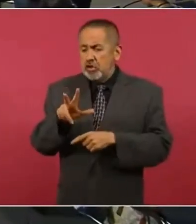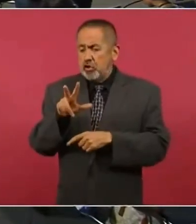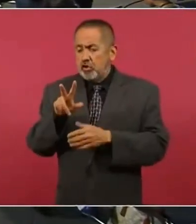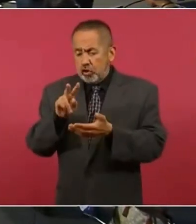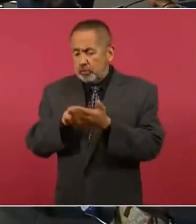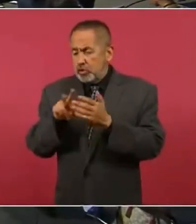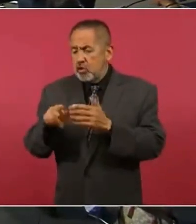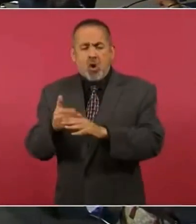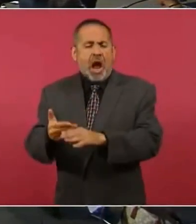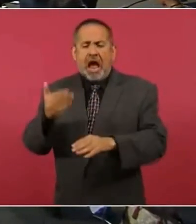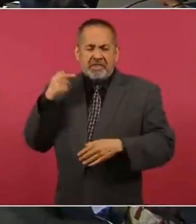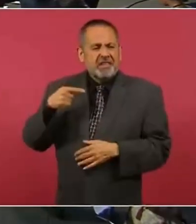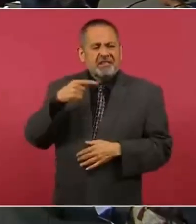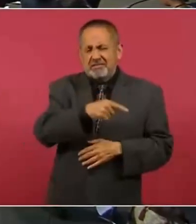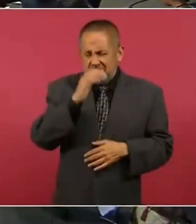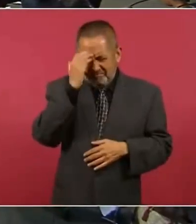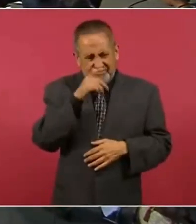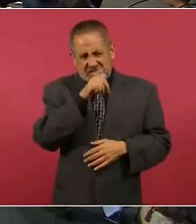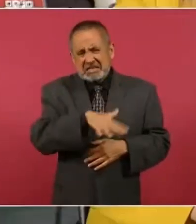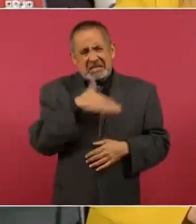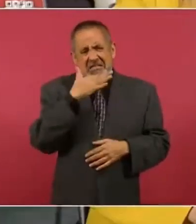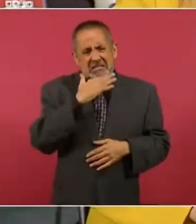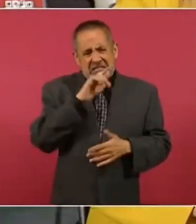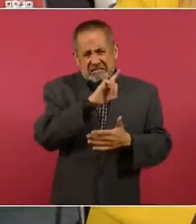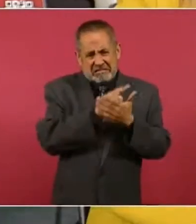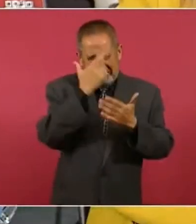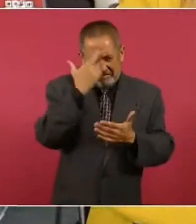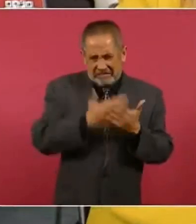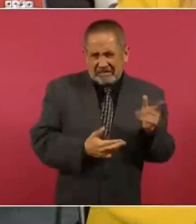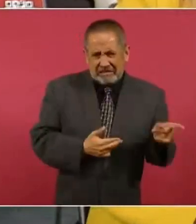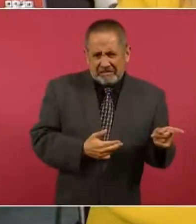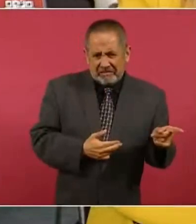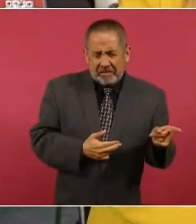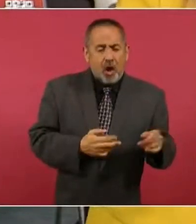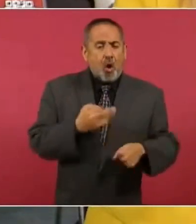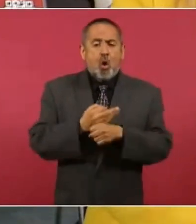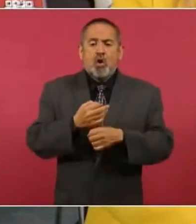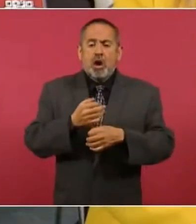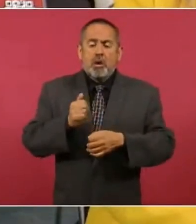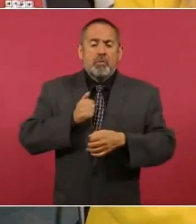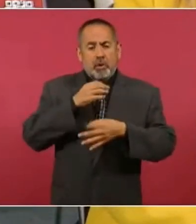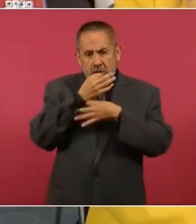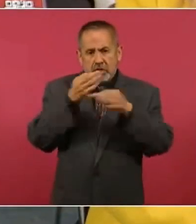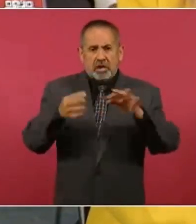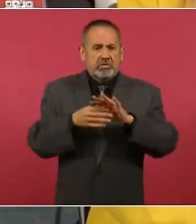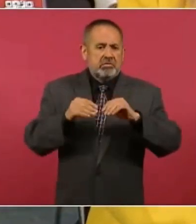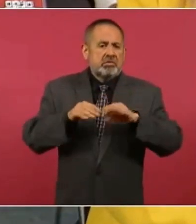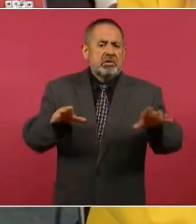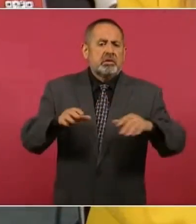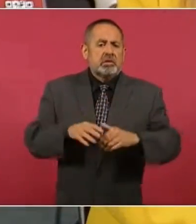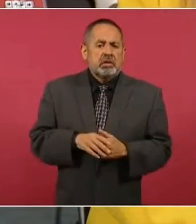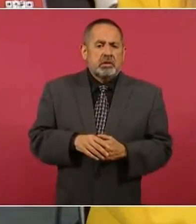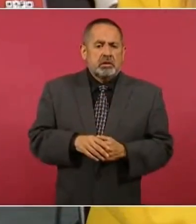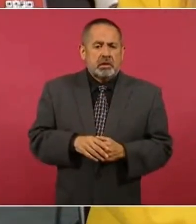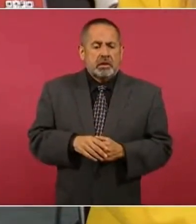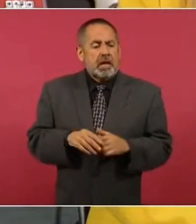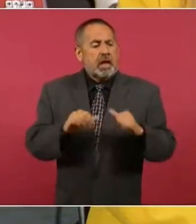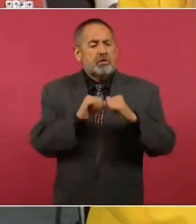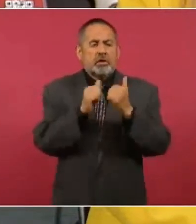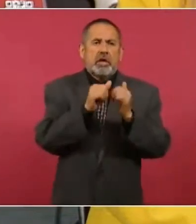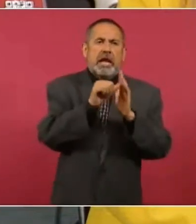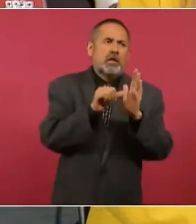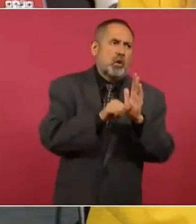2018. Ahora, me gustaría hacer esto para aprovechar este gran espacio que usted tiene, presidente, para que tanto Artículo